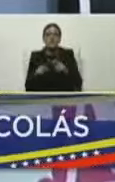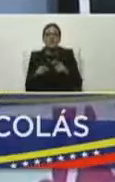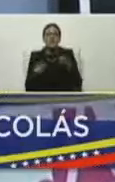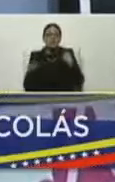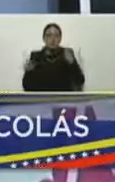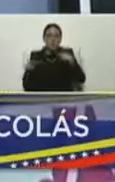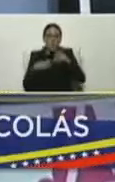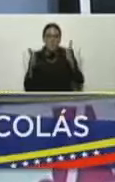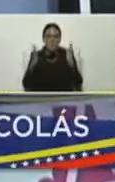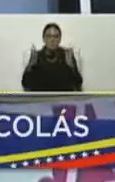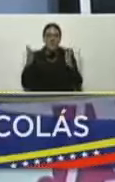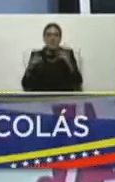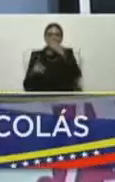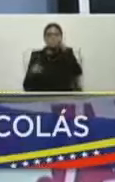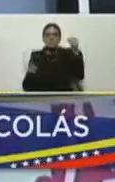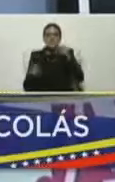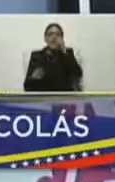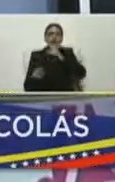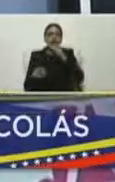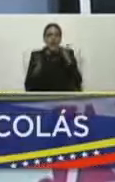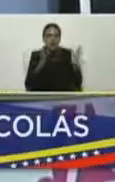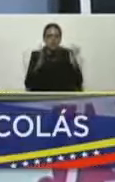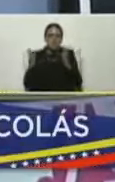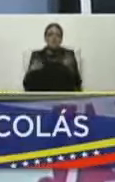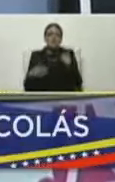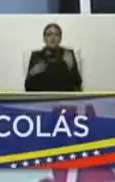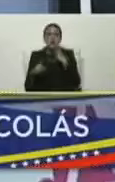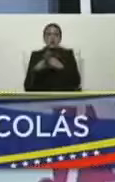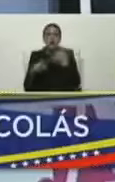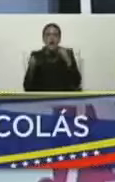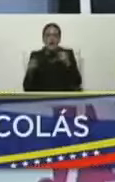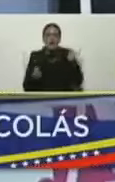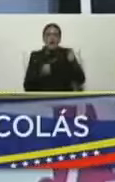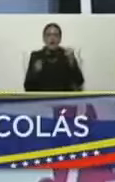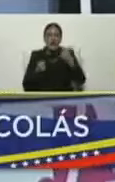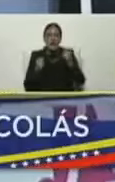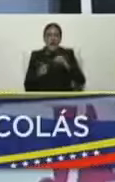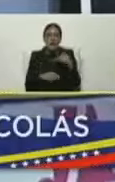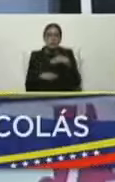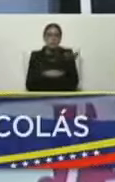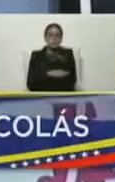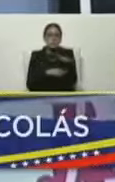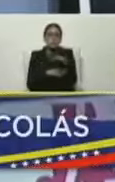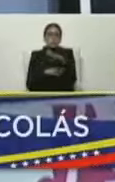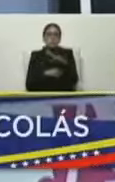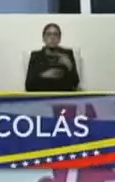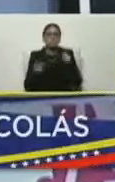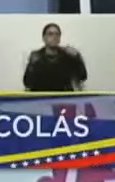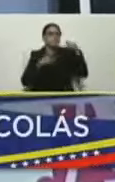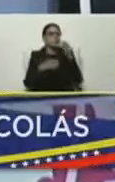chupichupi. Entonces, como yo tenía carro, tenía un Fairlane 500,